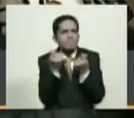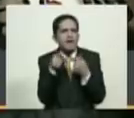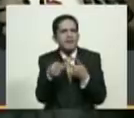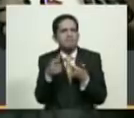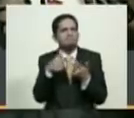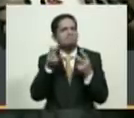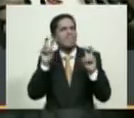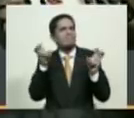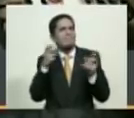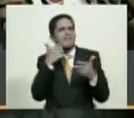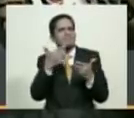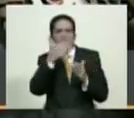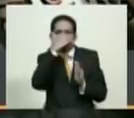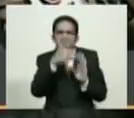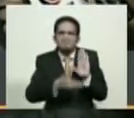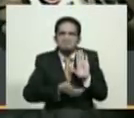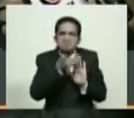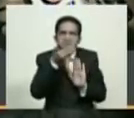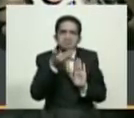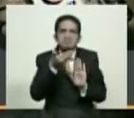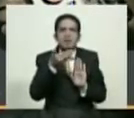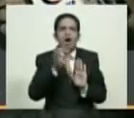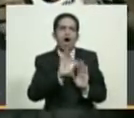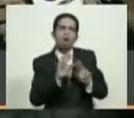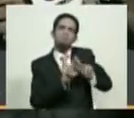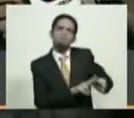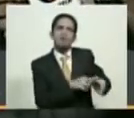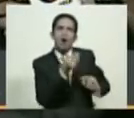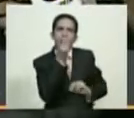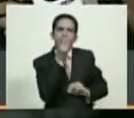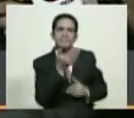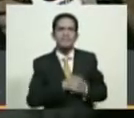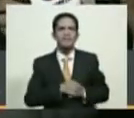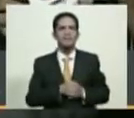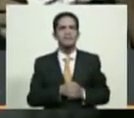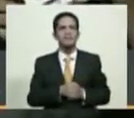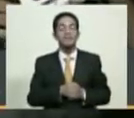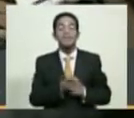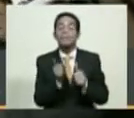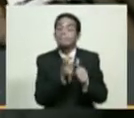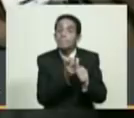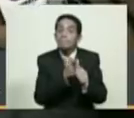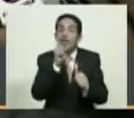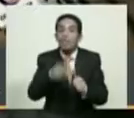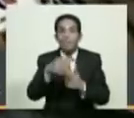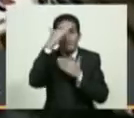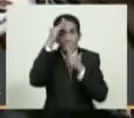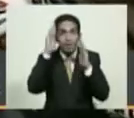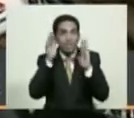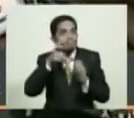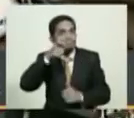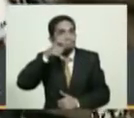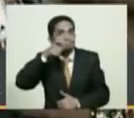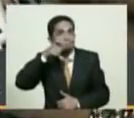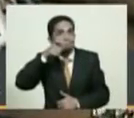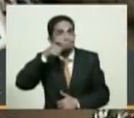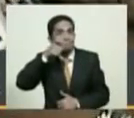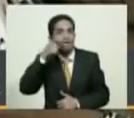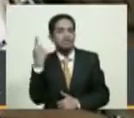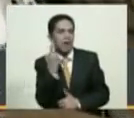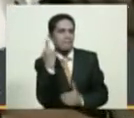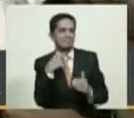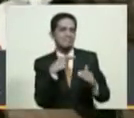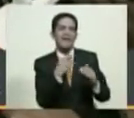tema de la especulación, el acaparamiento hoy día? Sí, bueno, lo primero es que debemos estar atentos, vigilantes, no solamente las